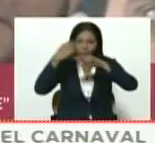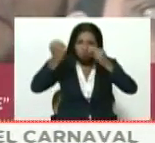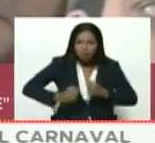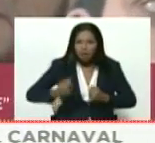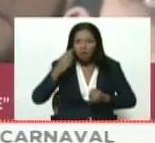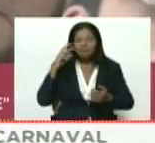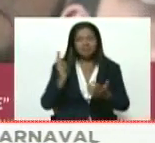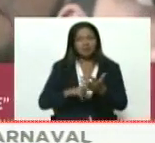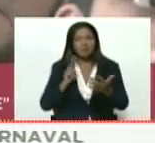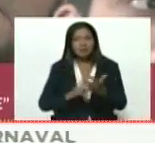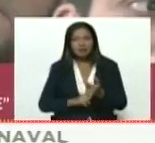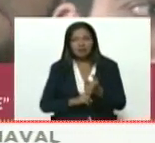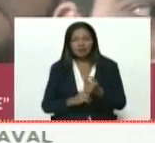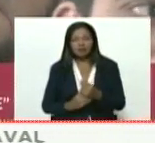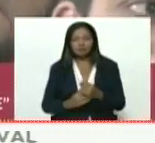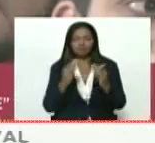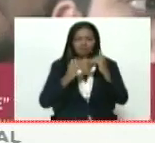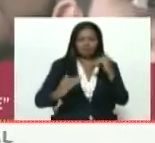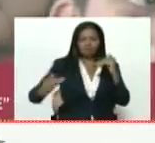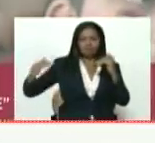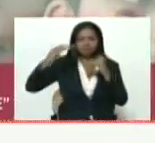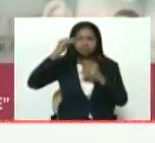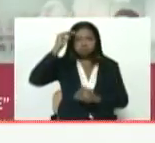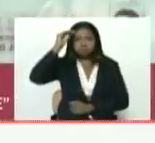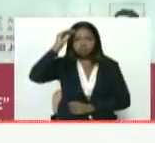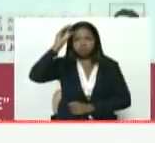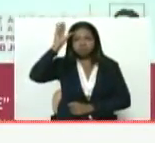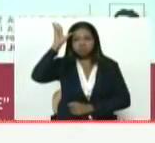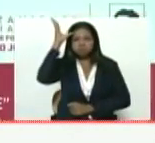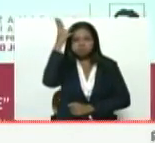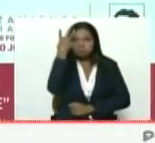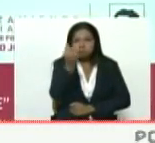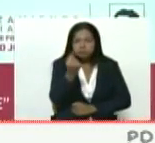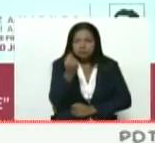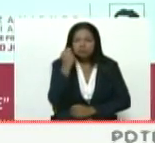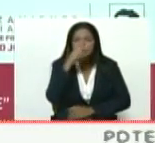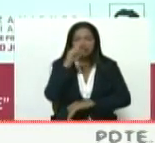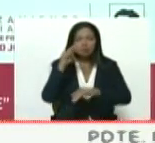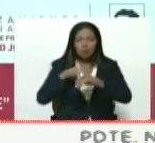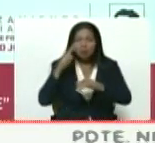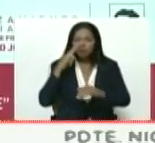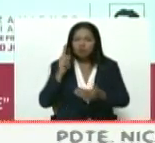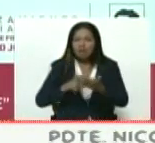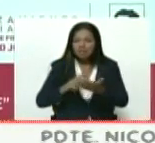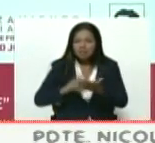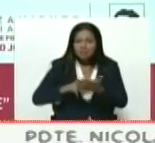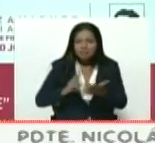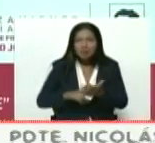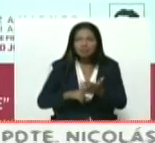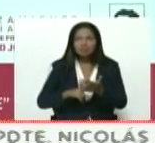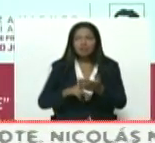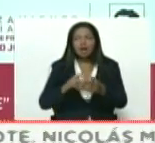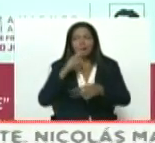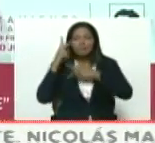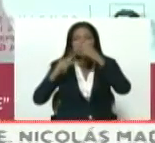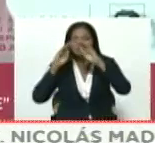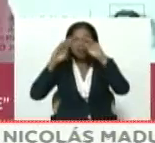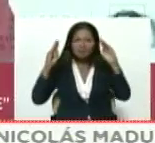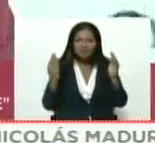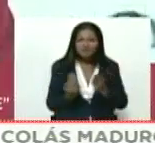revolucionarios, con una altísima capacidad para comprender la realidad nacional, la realidad geopolítica